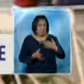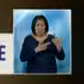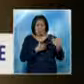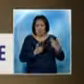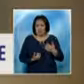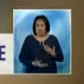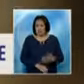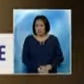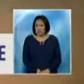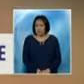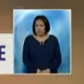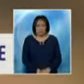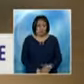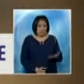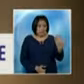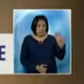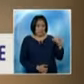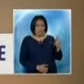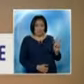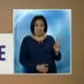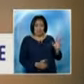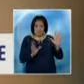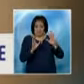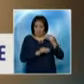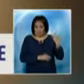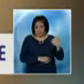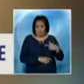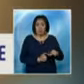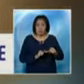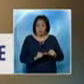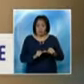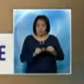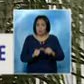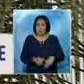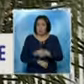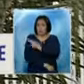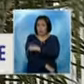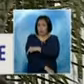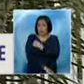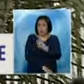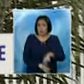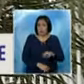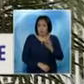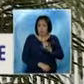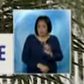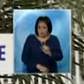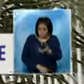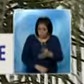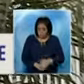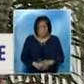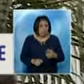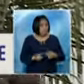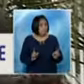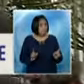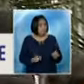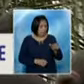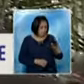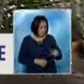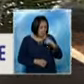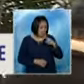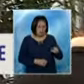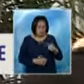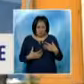responsabilidad. Desde la noche del viernes, su hija continúa siendo atendida en el Hospital de Emergencias de Villa El Salvador. Sin embargo, Lisette cree